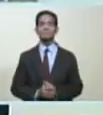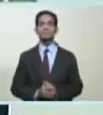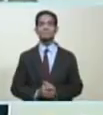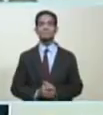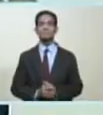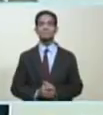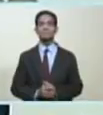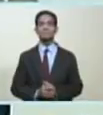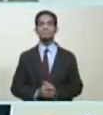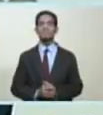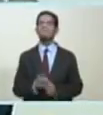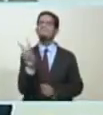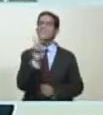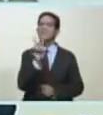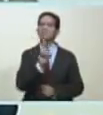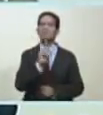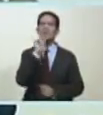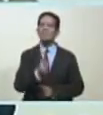¿qué tenía que hacer Venezuela?